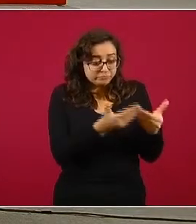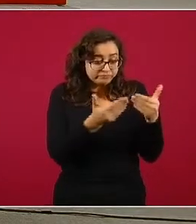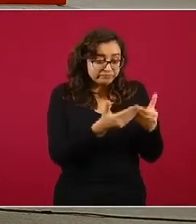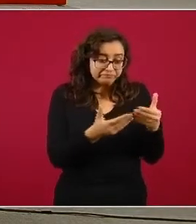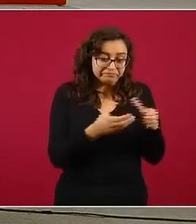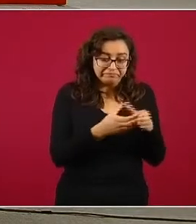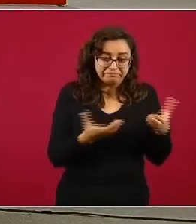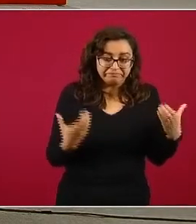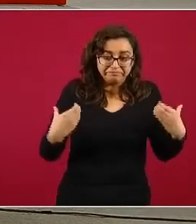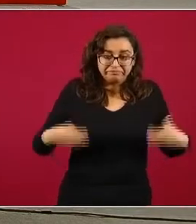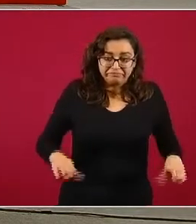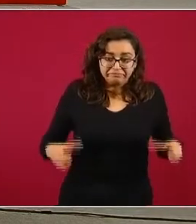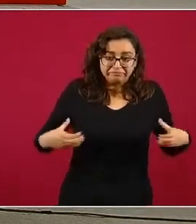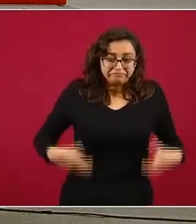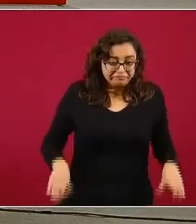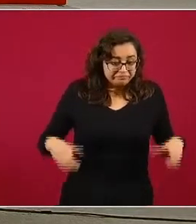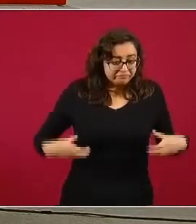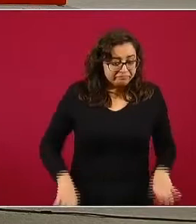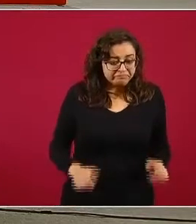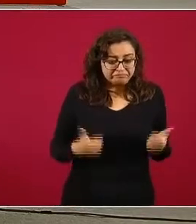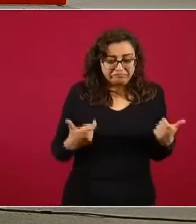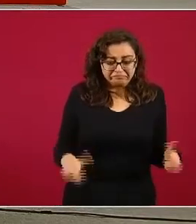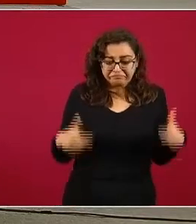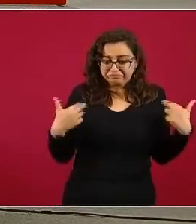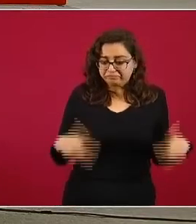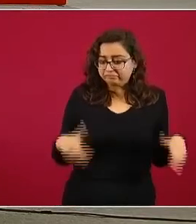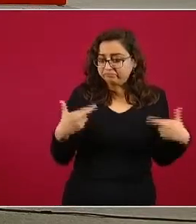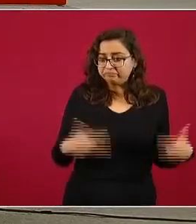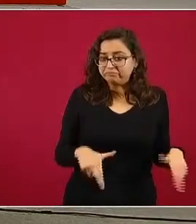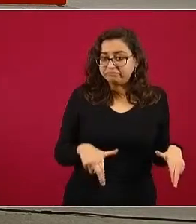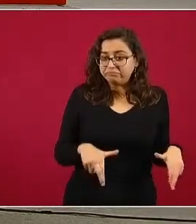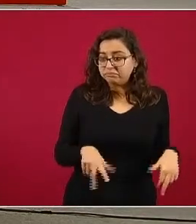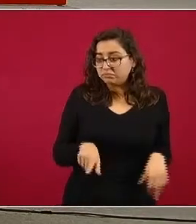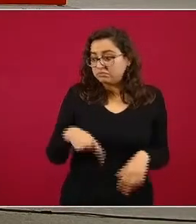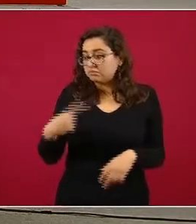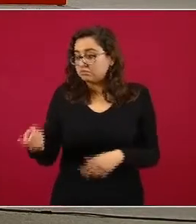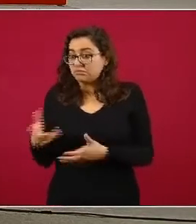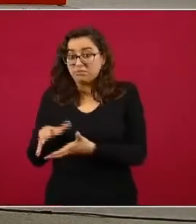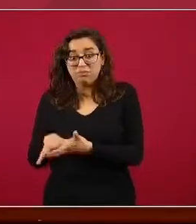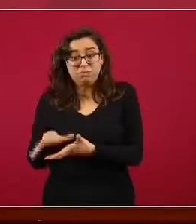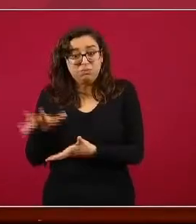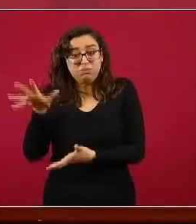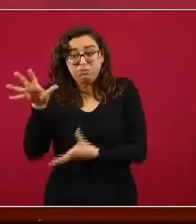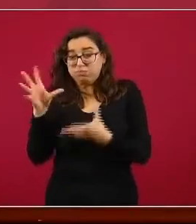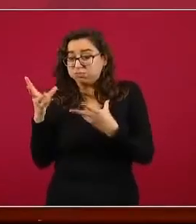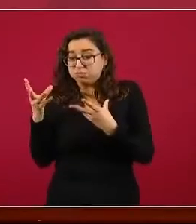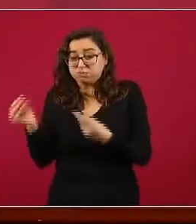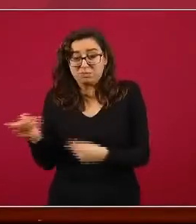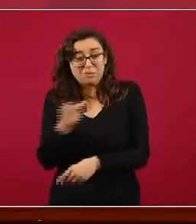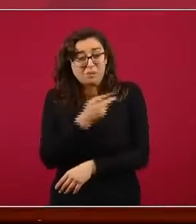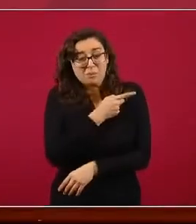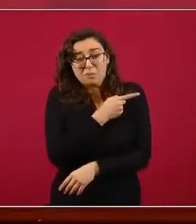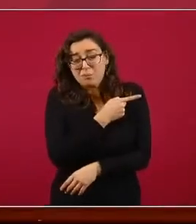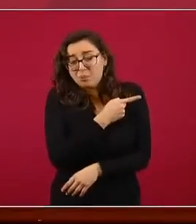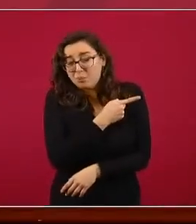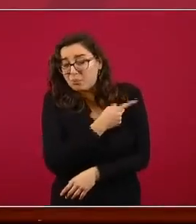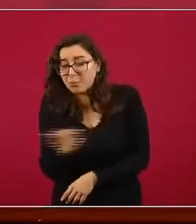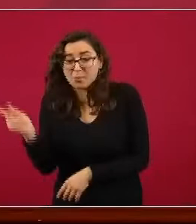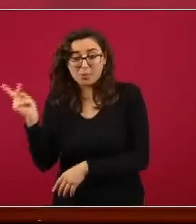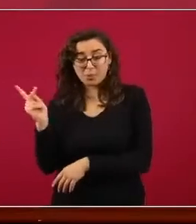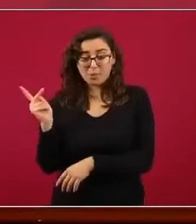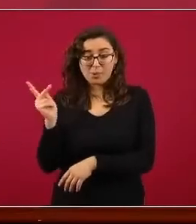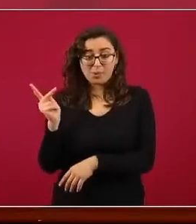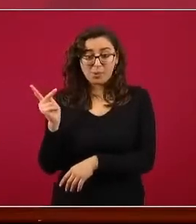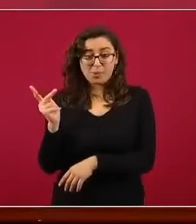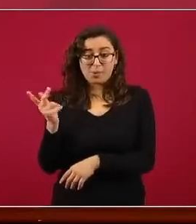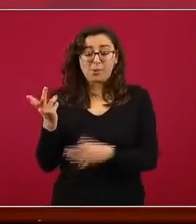ricos y muchísimos se empobrezcan. Que no se nos olvide eso. Si consideráramos,